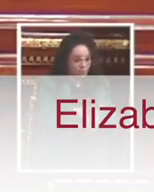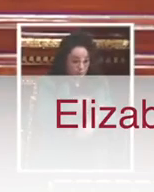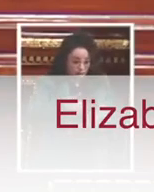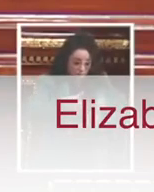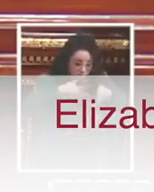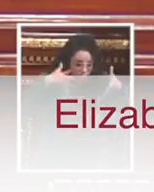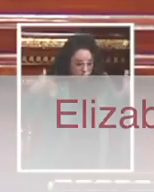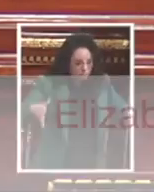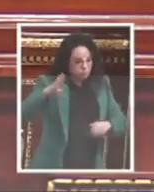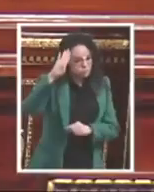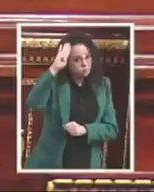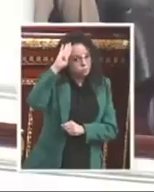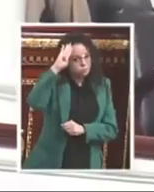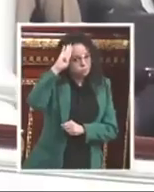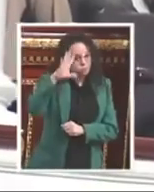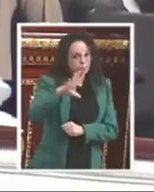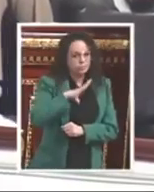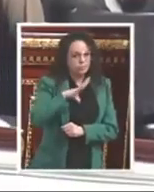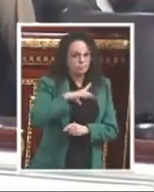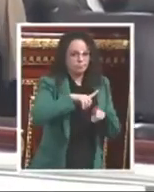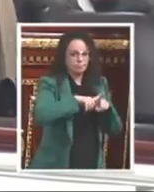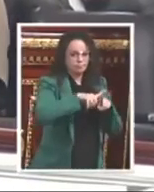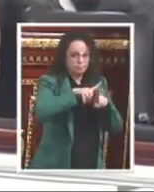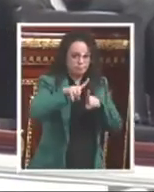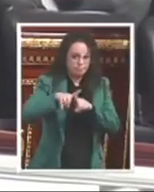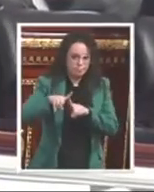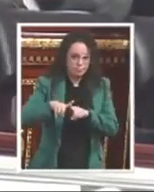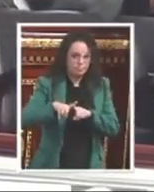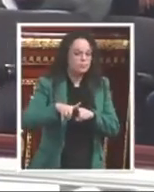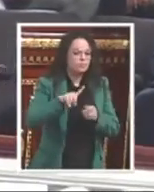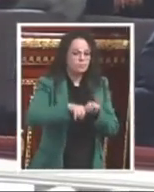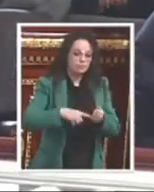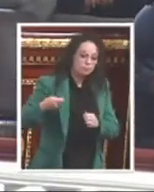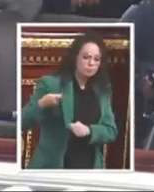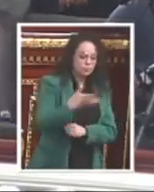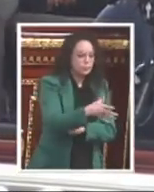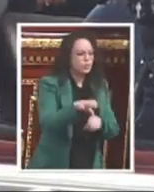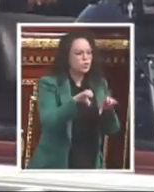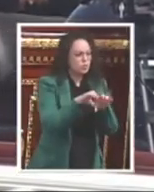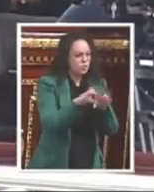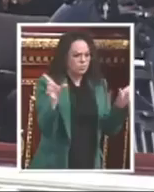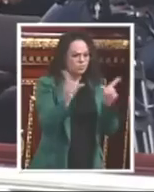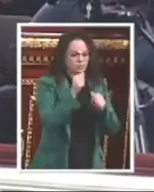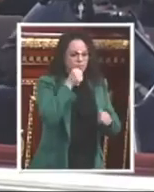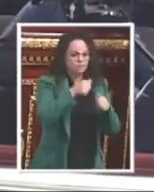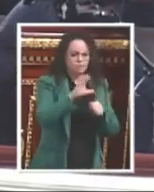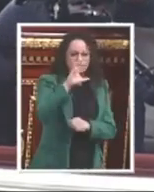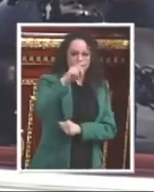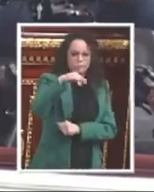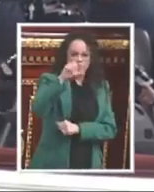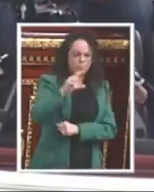tamaño, densa, heterogénea y establecida comunidad que denominamos Ciudad de México, por primera